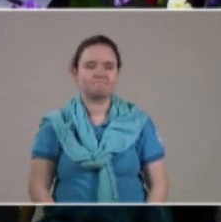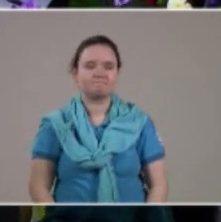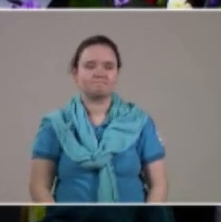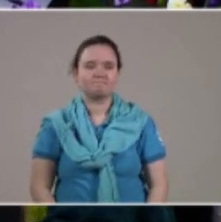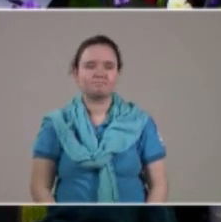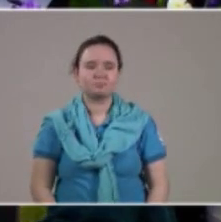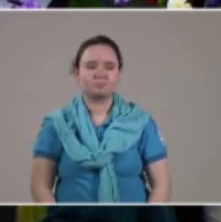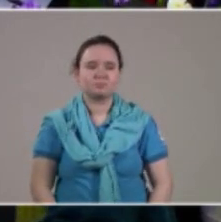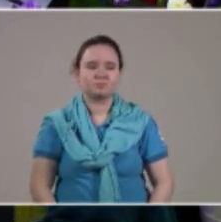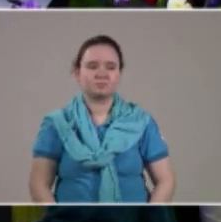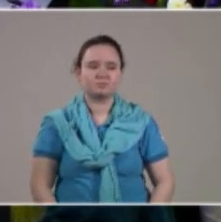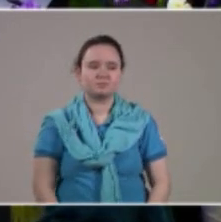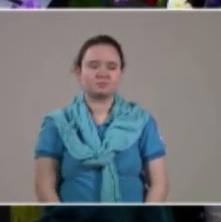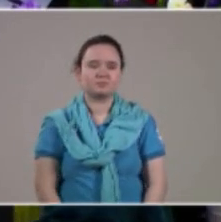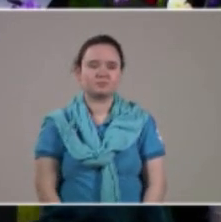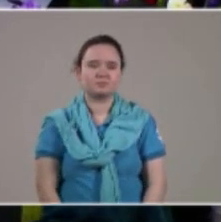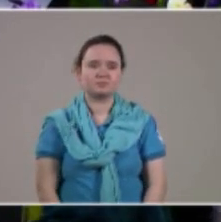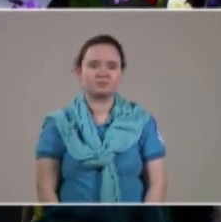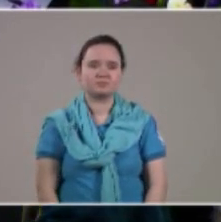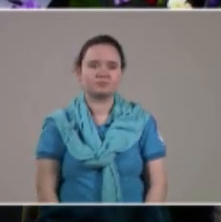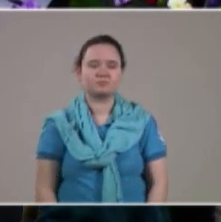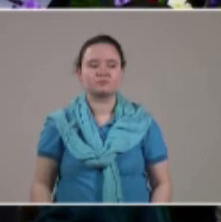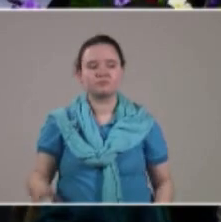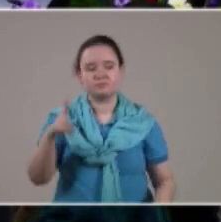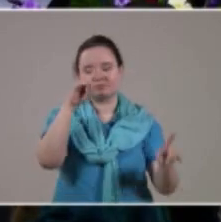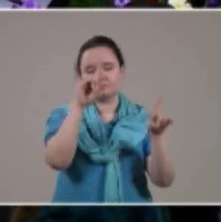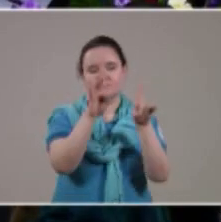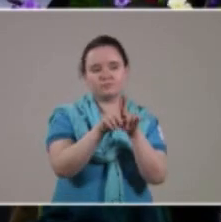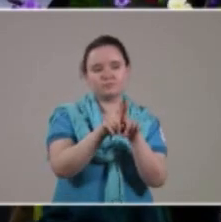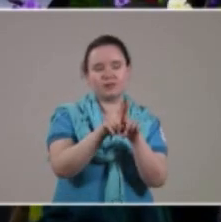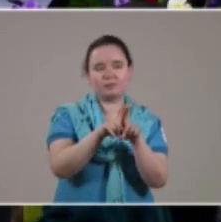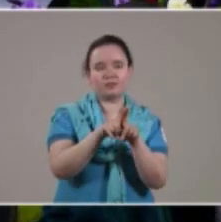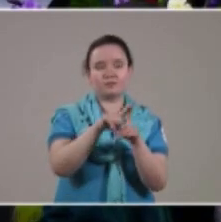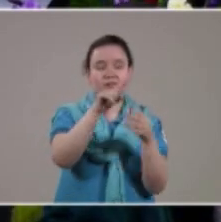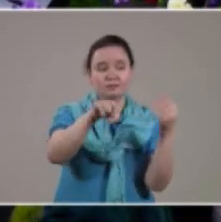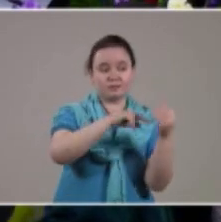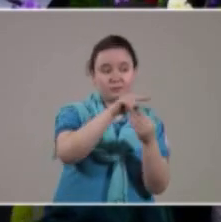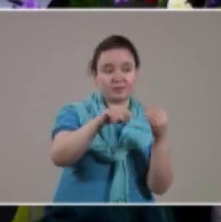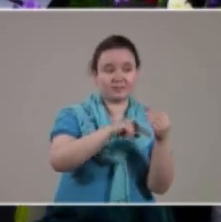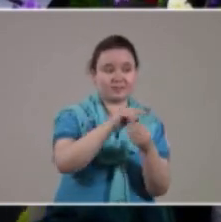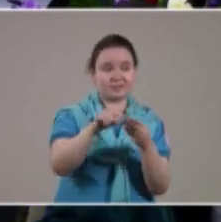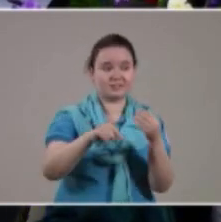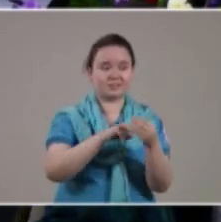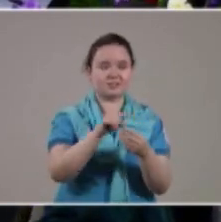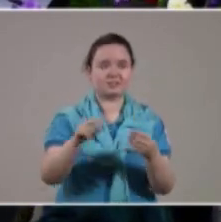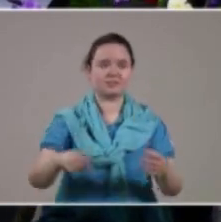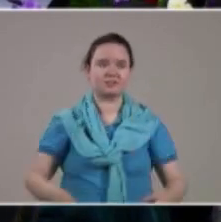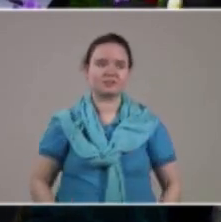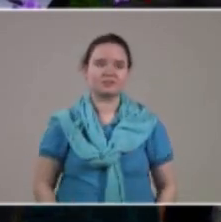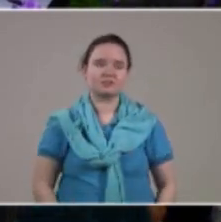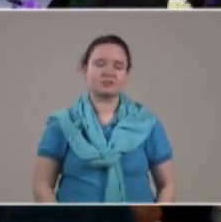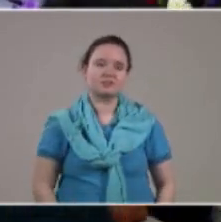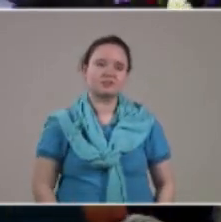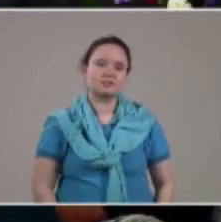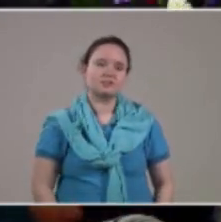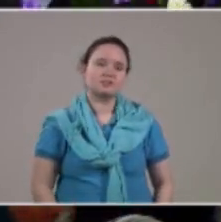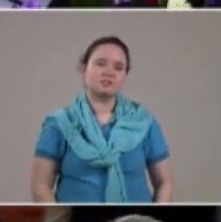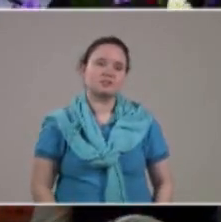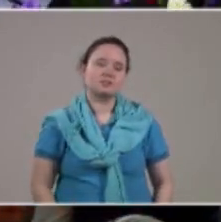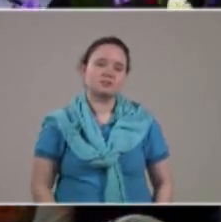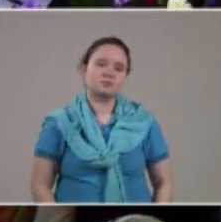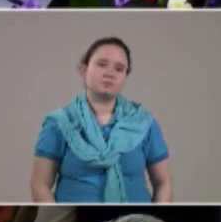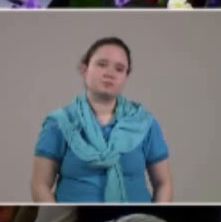A bebé Anderson David López, por favor, lo pueden traer acá adelante. y también a Valerie